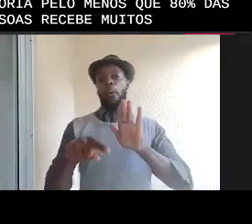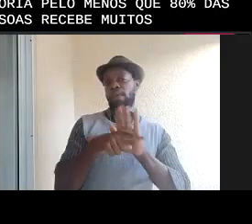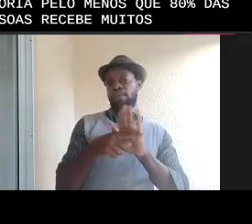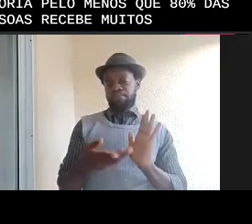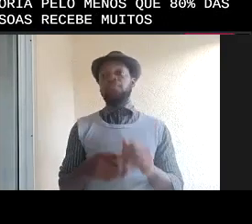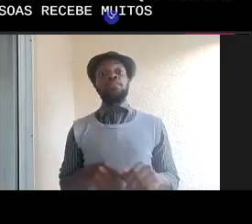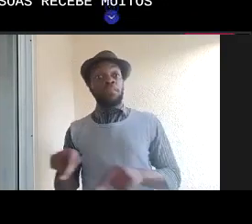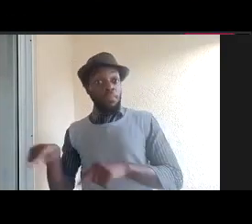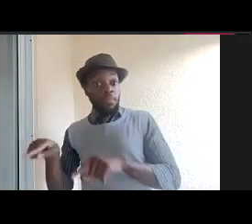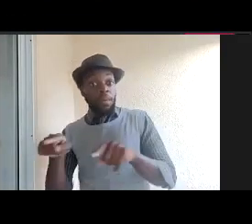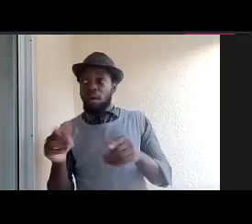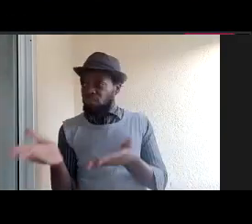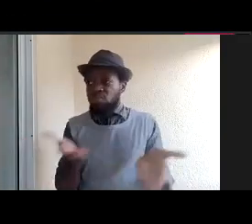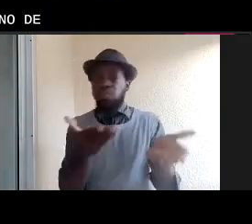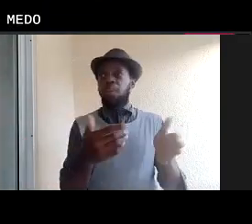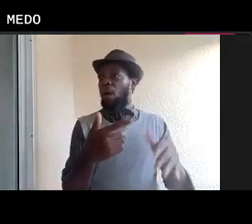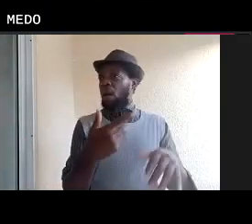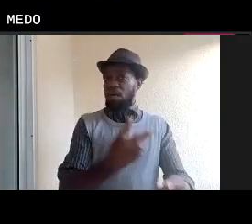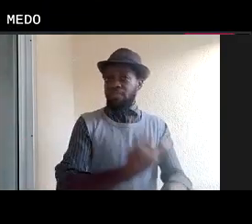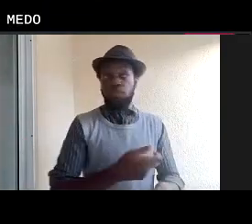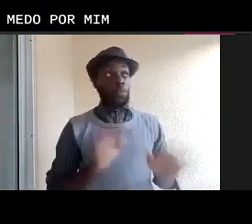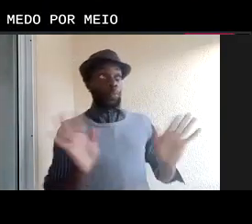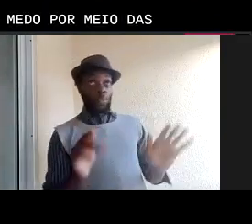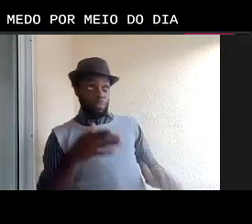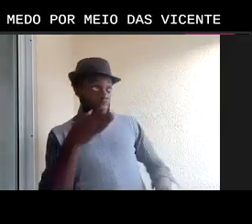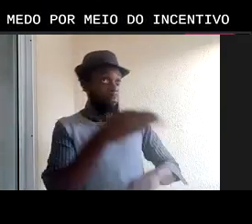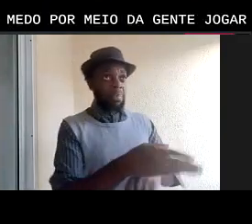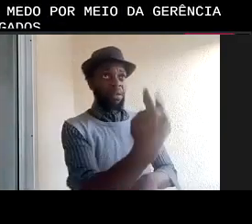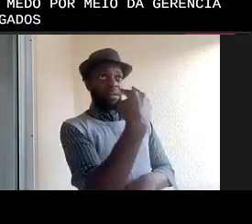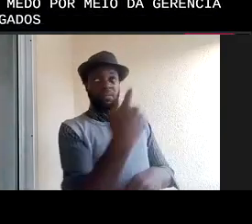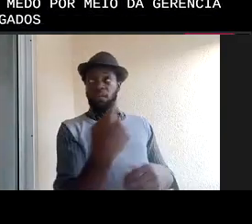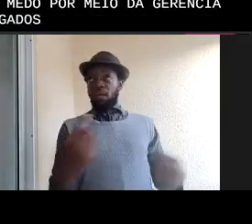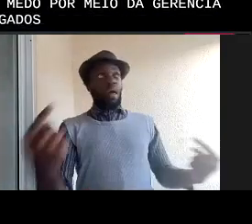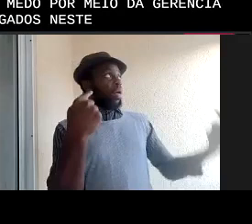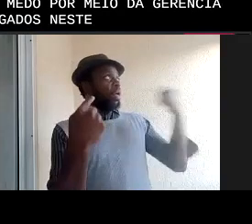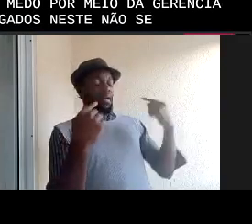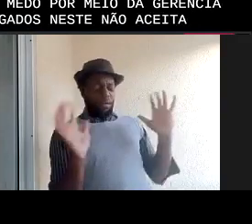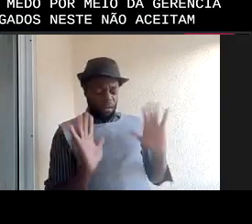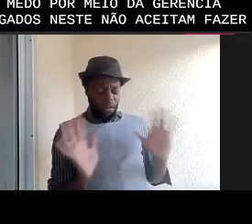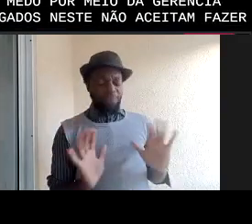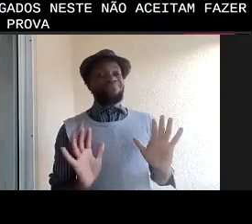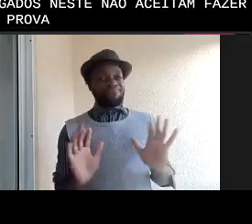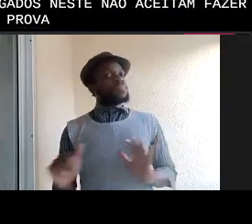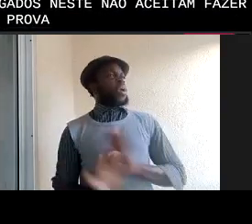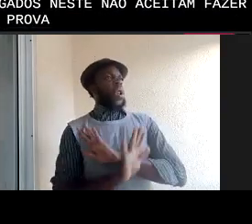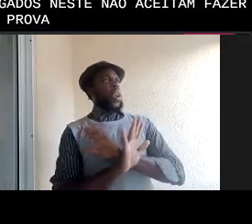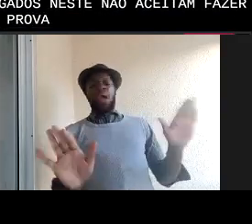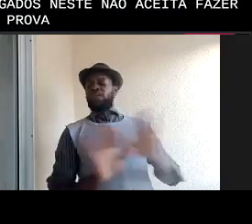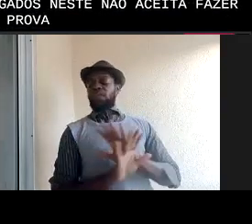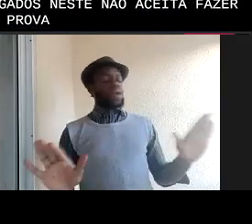miedo, ¿verdad?, a ser juzgados, y se niegan rotundamente a